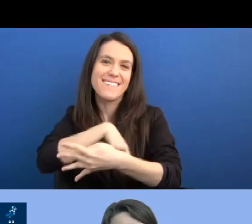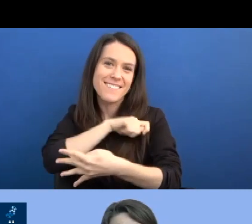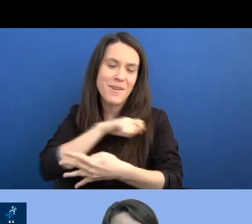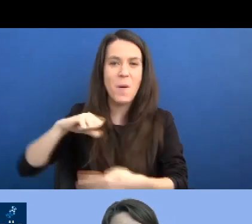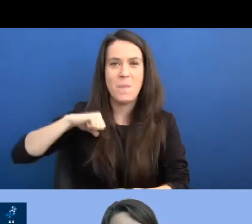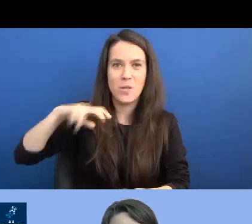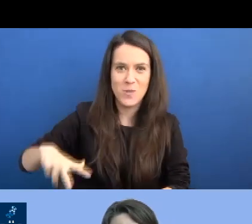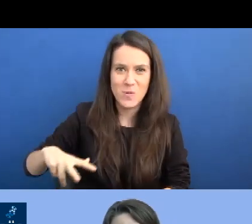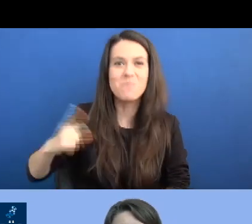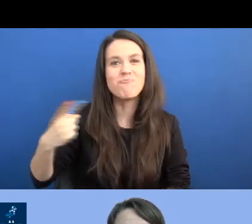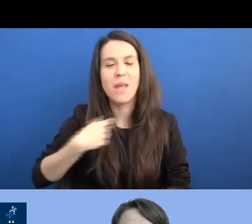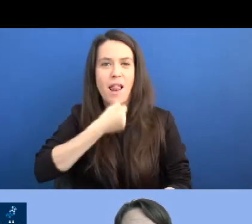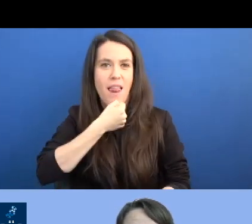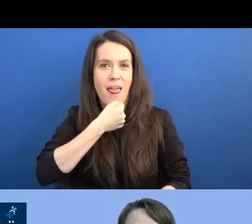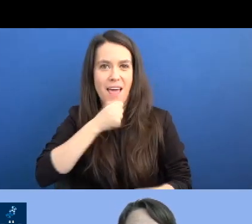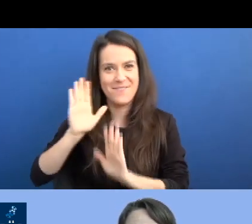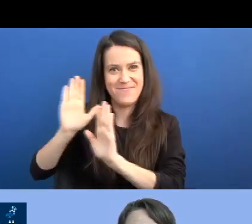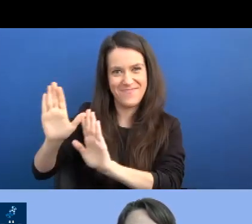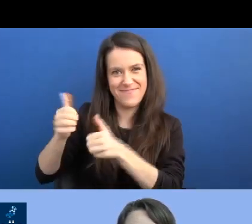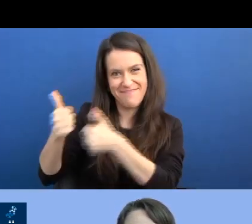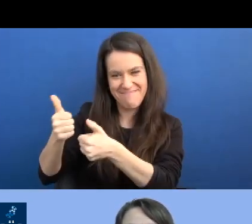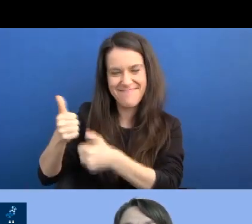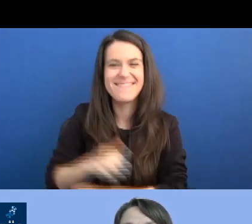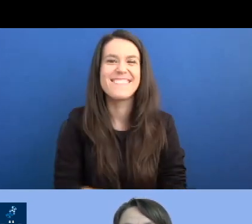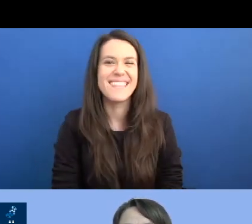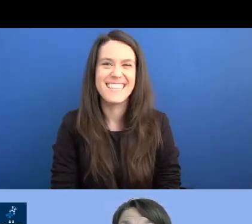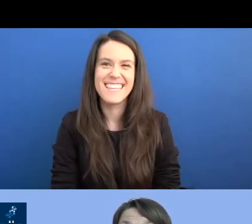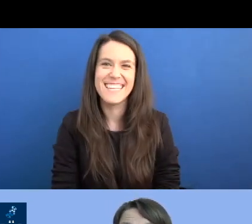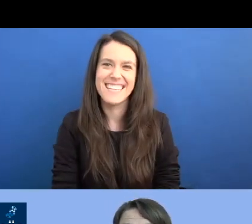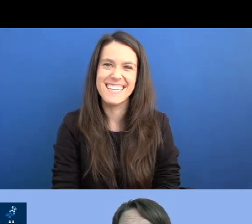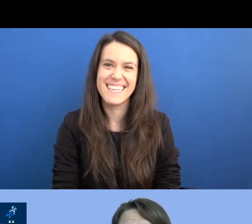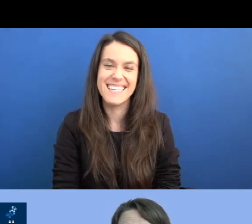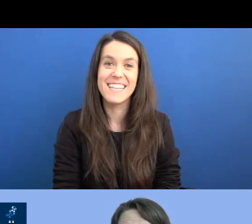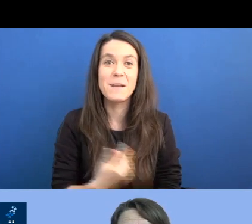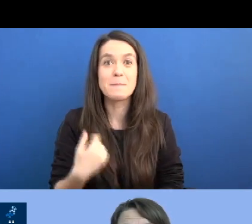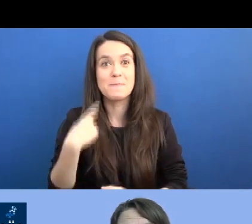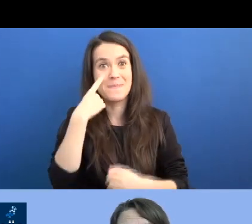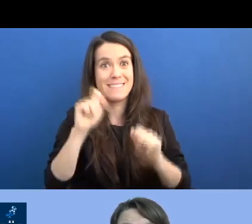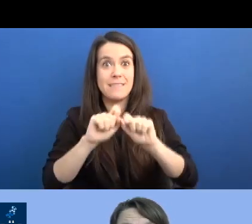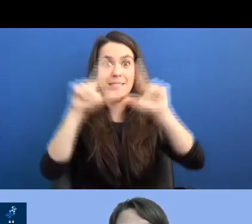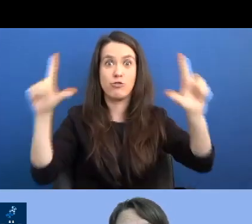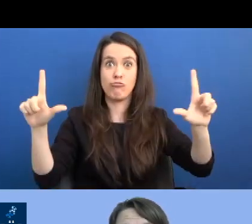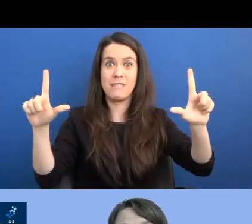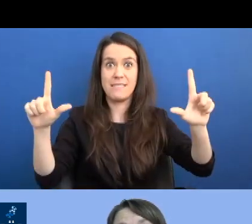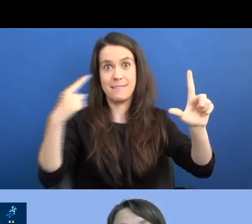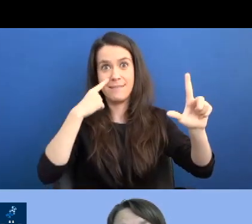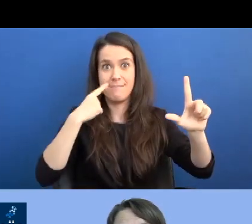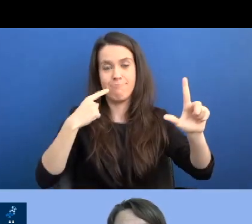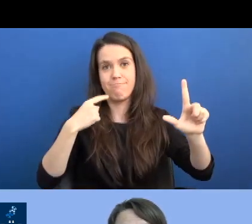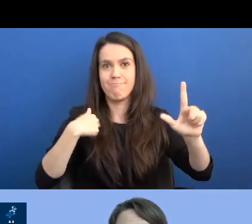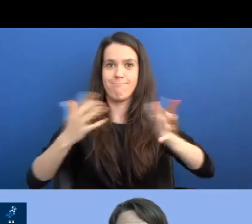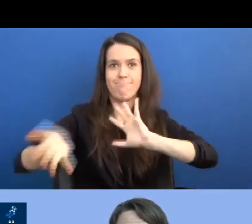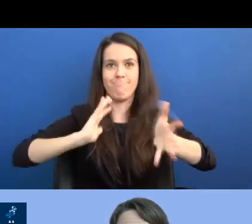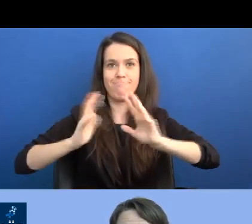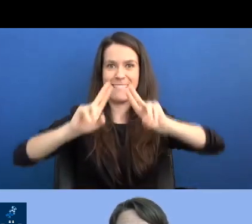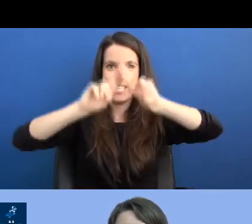quieren nada más deleitarse con la interpretación que están haciendo nuestros colegas al español y al portugués, pueden pulsar